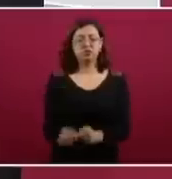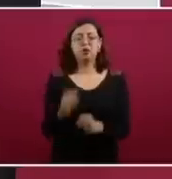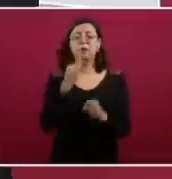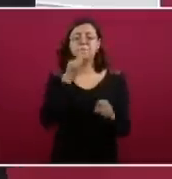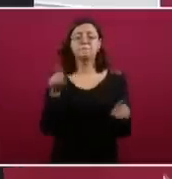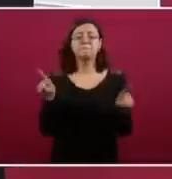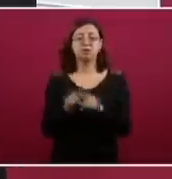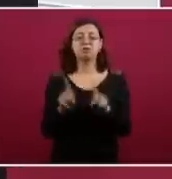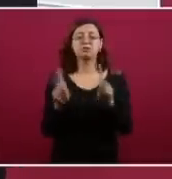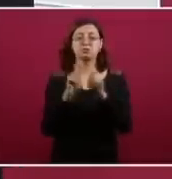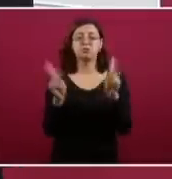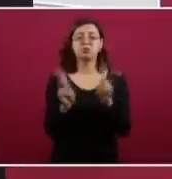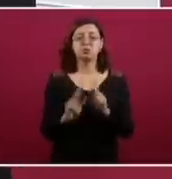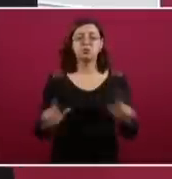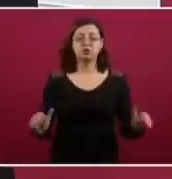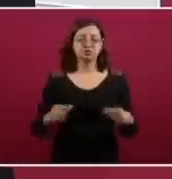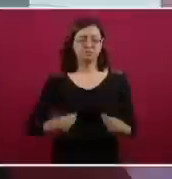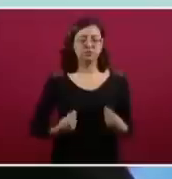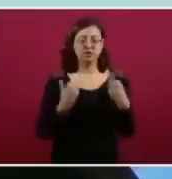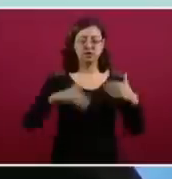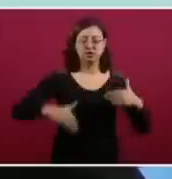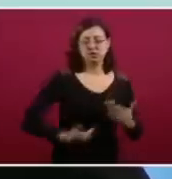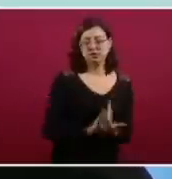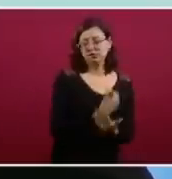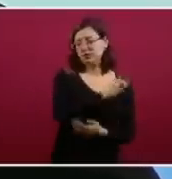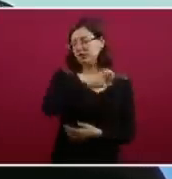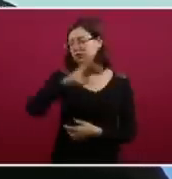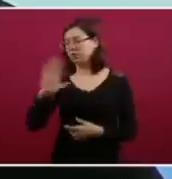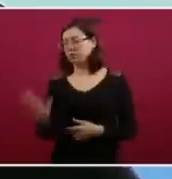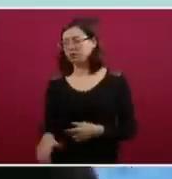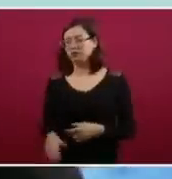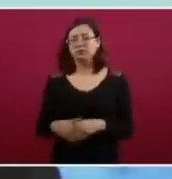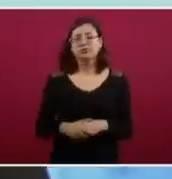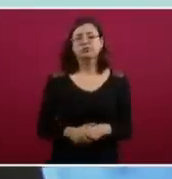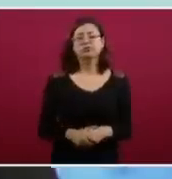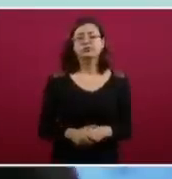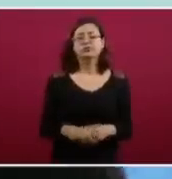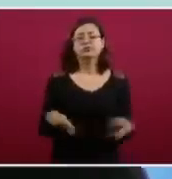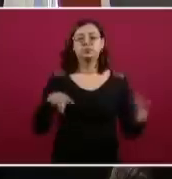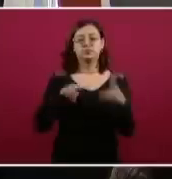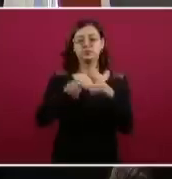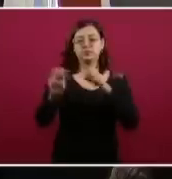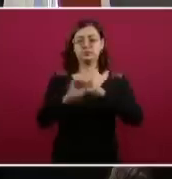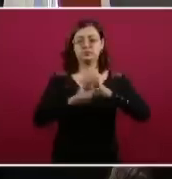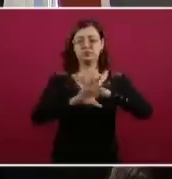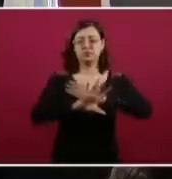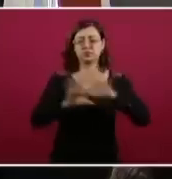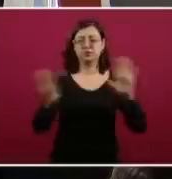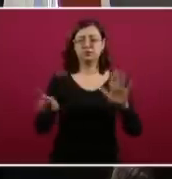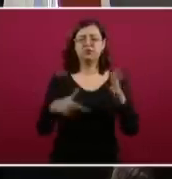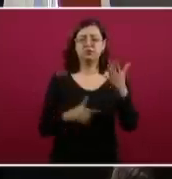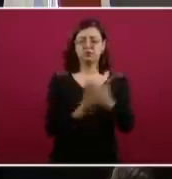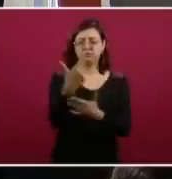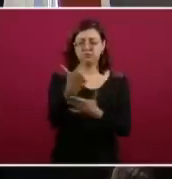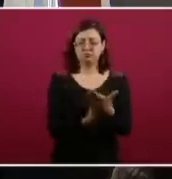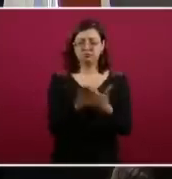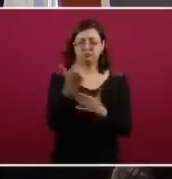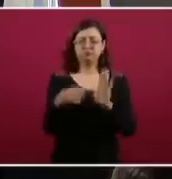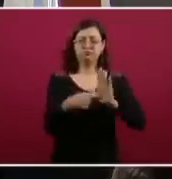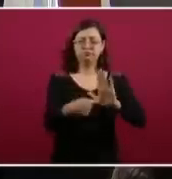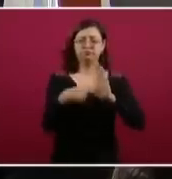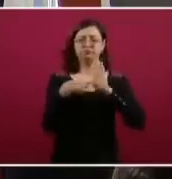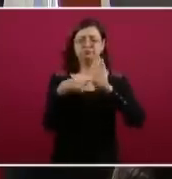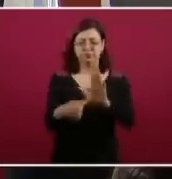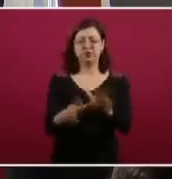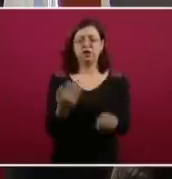desarrollarse en todo su ciclo de vida. En un acto de transparencia, de Transparencia y Rendición de Cuentas,